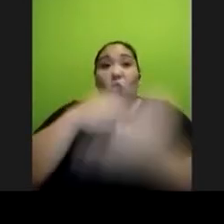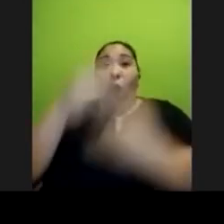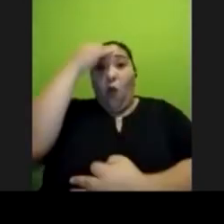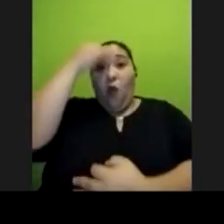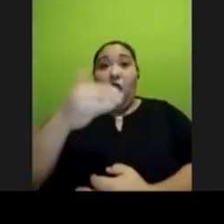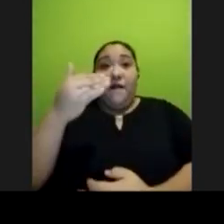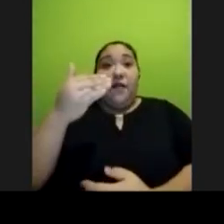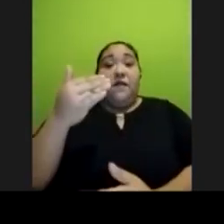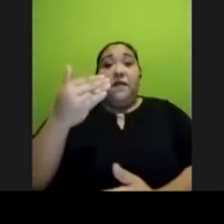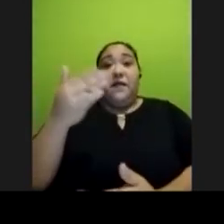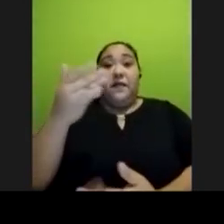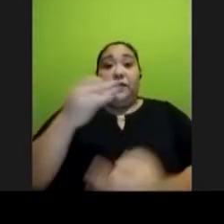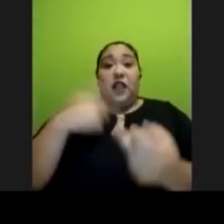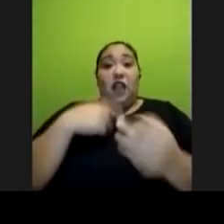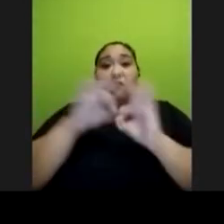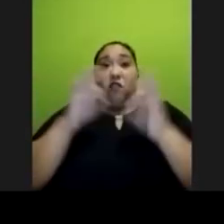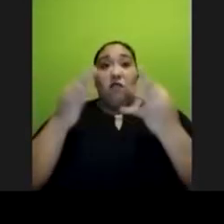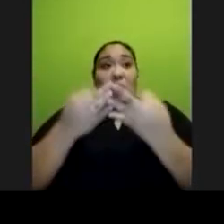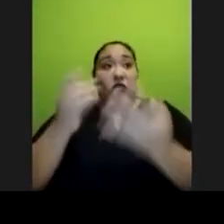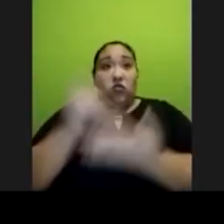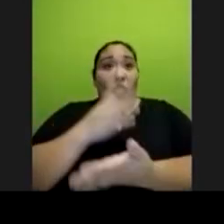la formación,